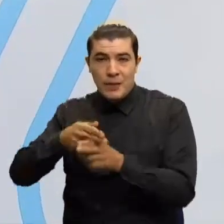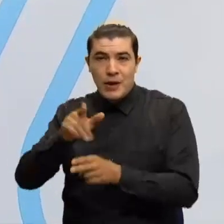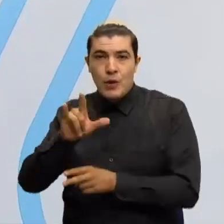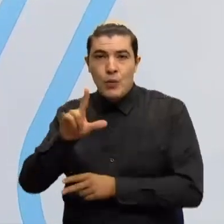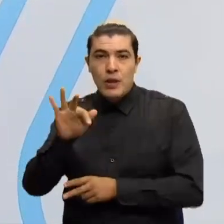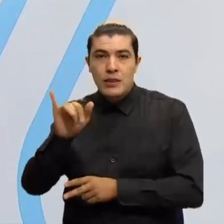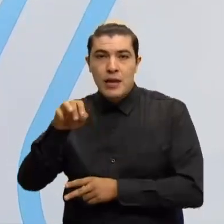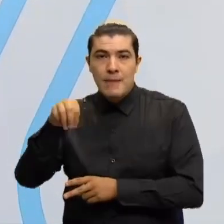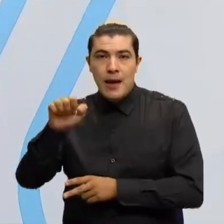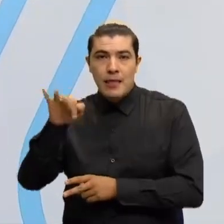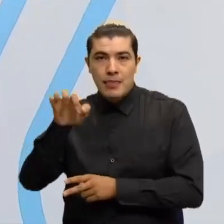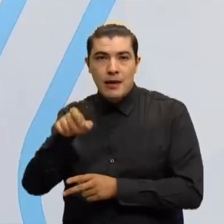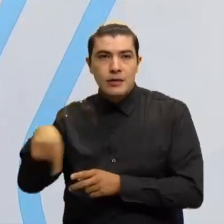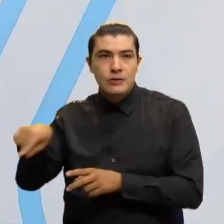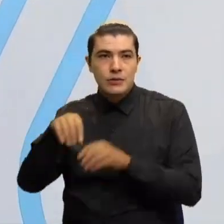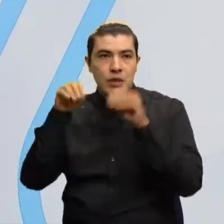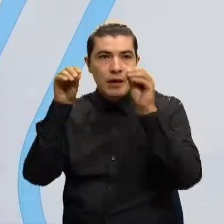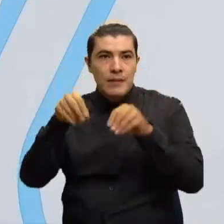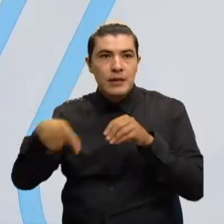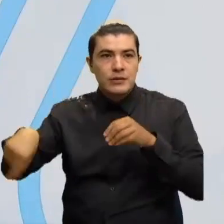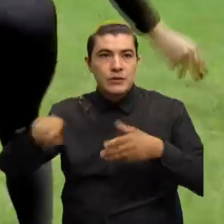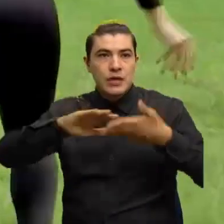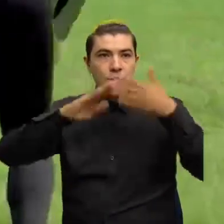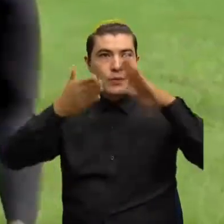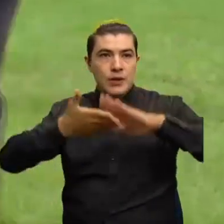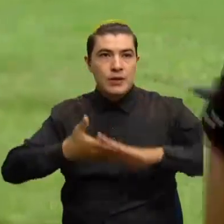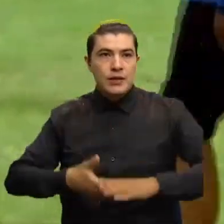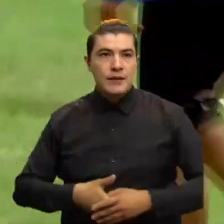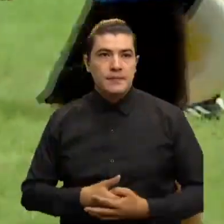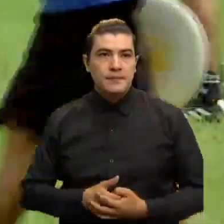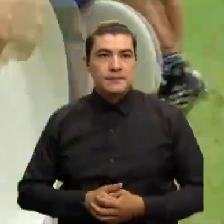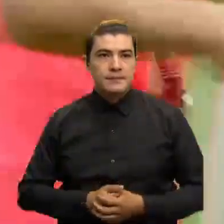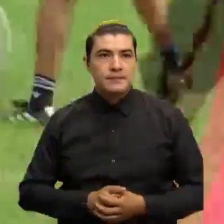busca la masificación entre la comunidad.